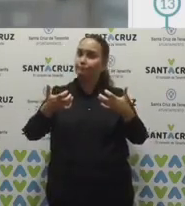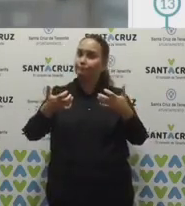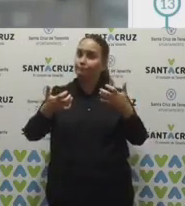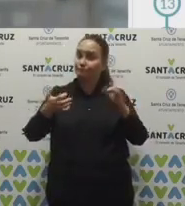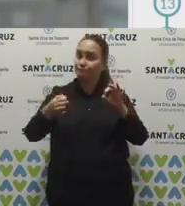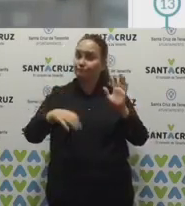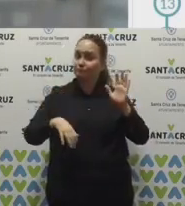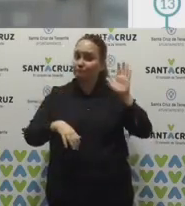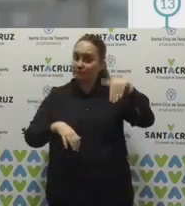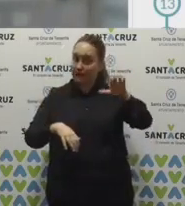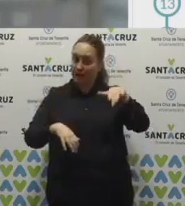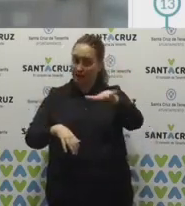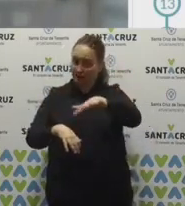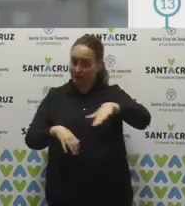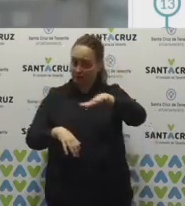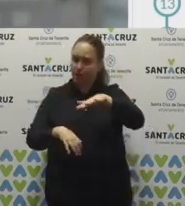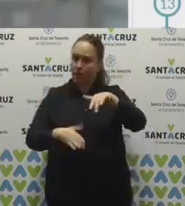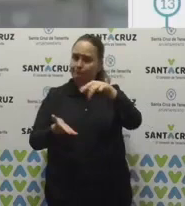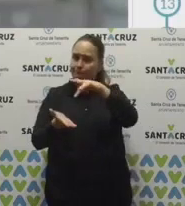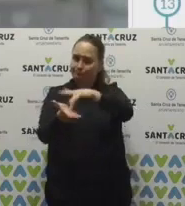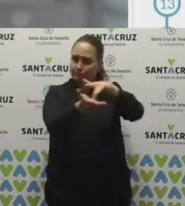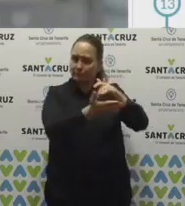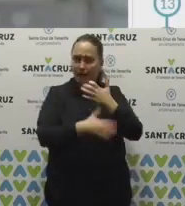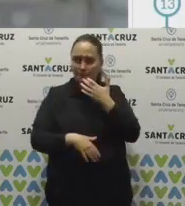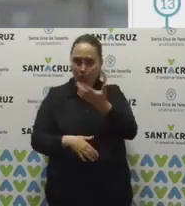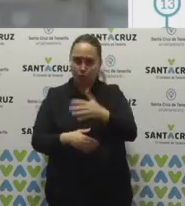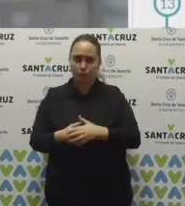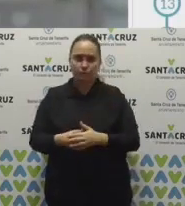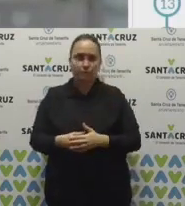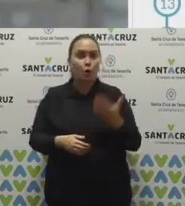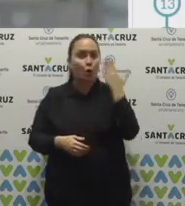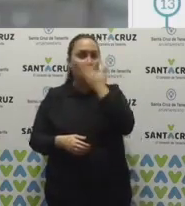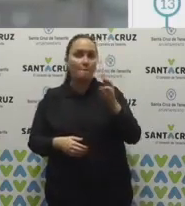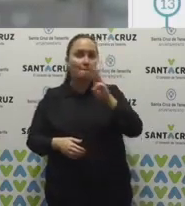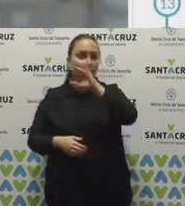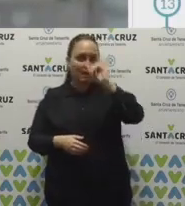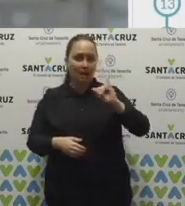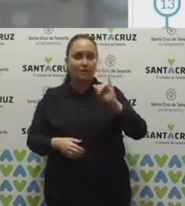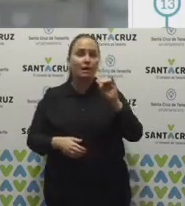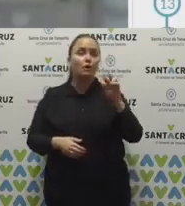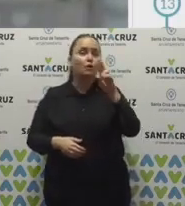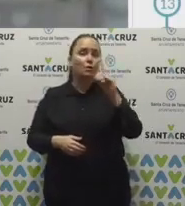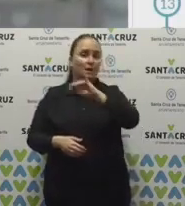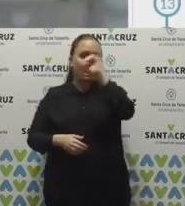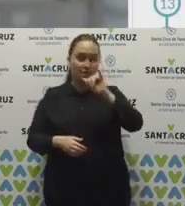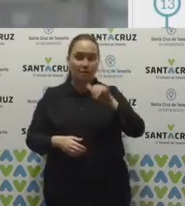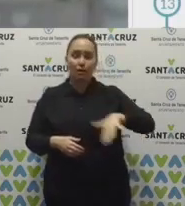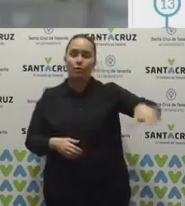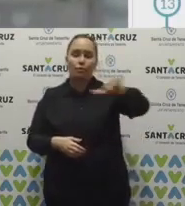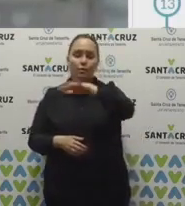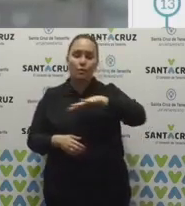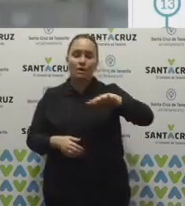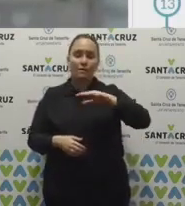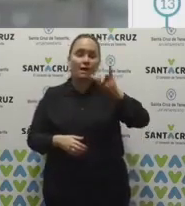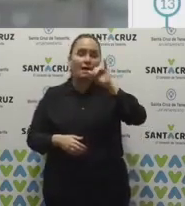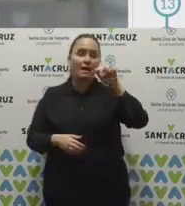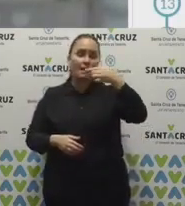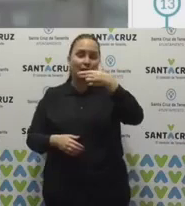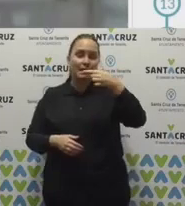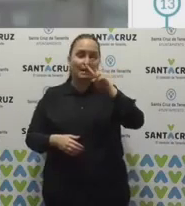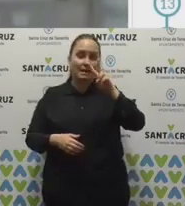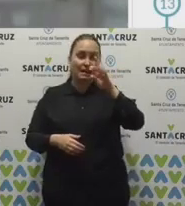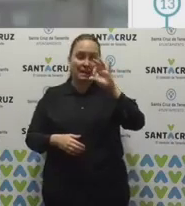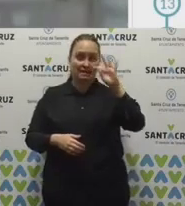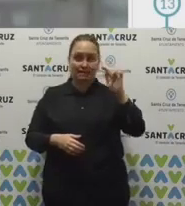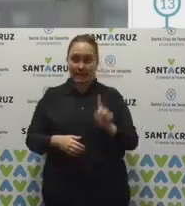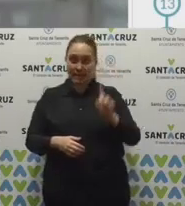infantil y primaria del colegio ustedes pérez rodríguez en igueste de san andrés cuenta con tan solo 8 niños se